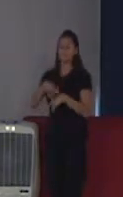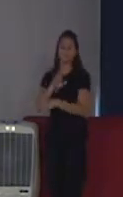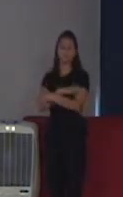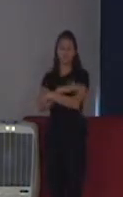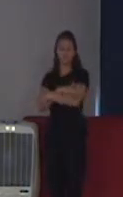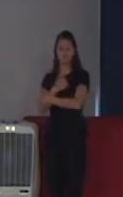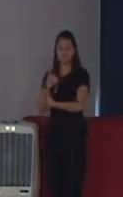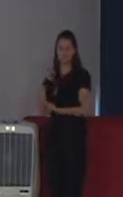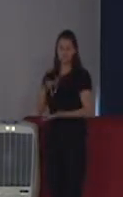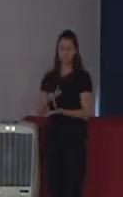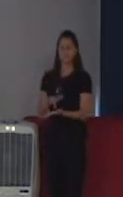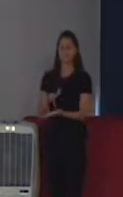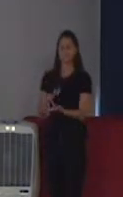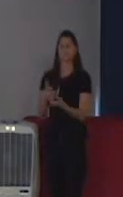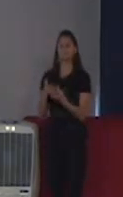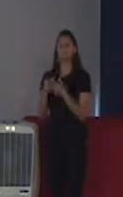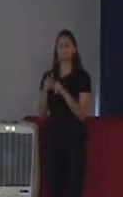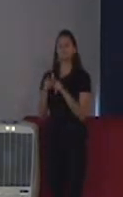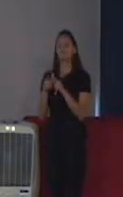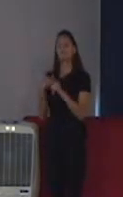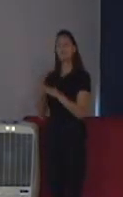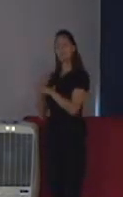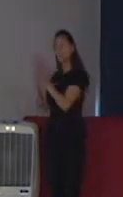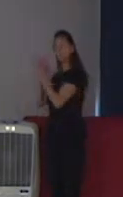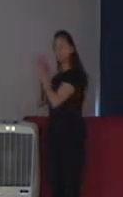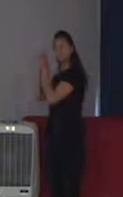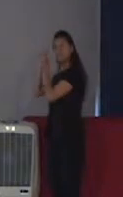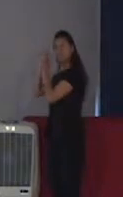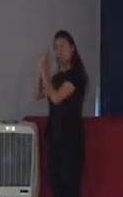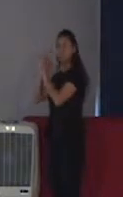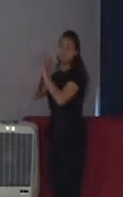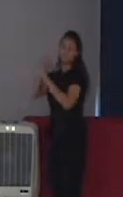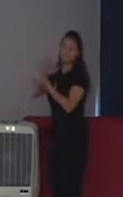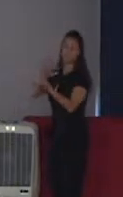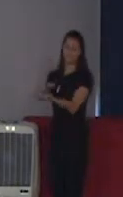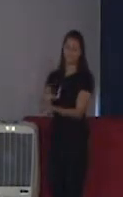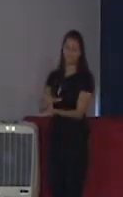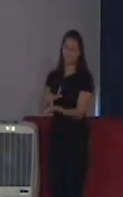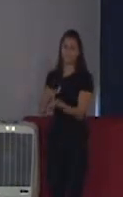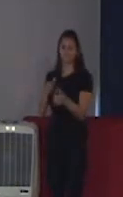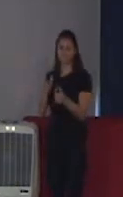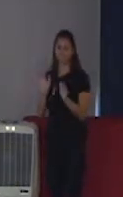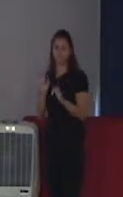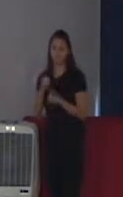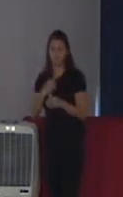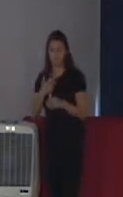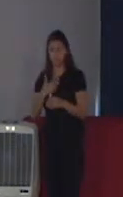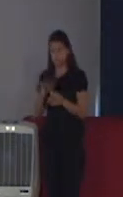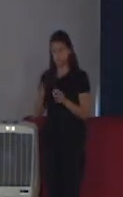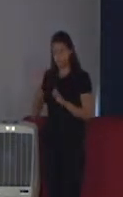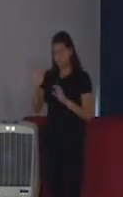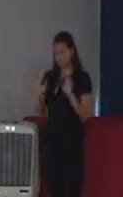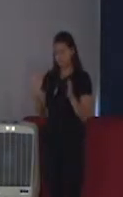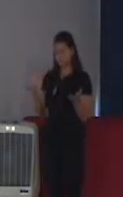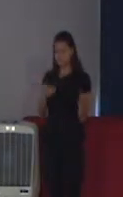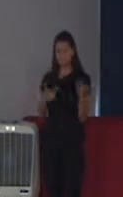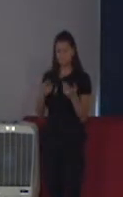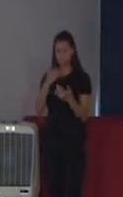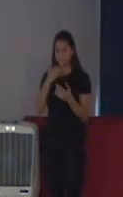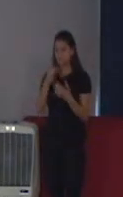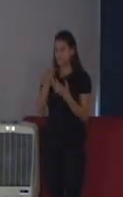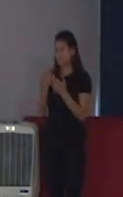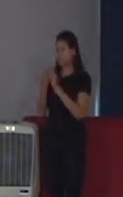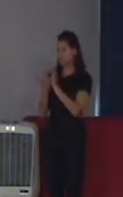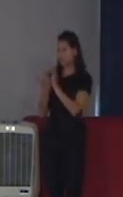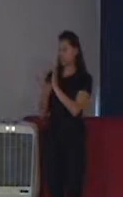de participar, pero informados. ¿Sí? Yo creo que nos damos la oportunidad de escucharnos, no sé igual la agenda, como